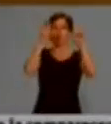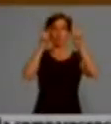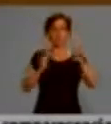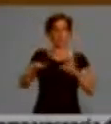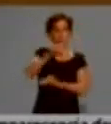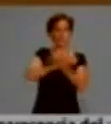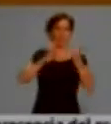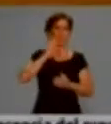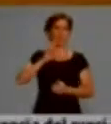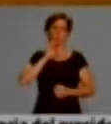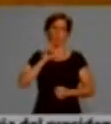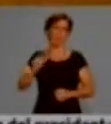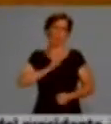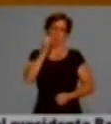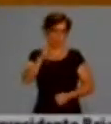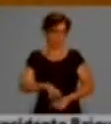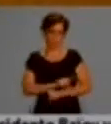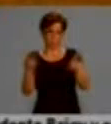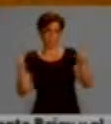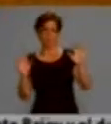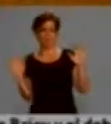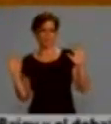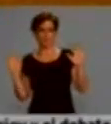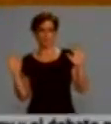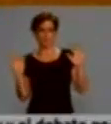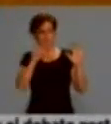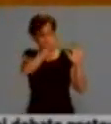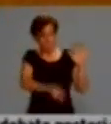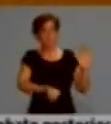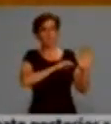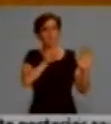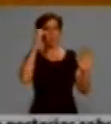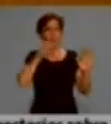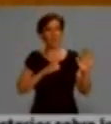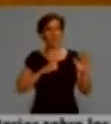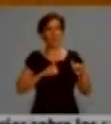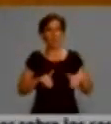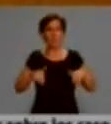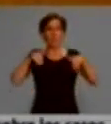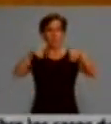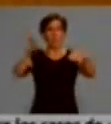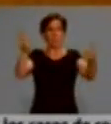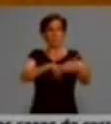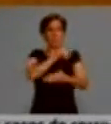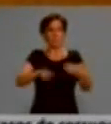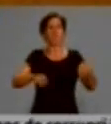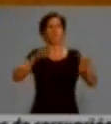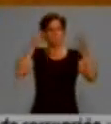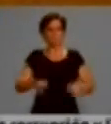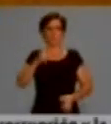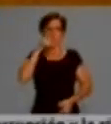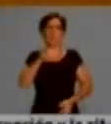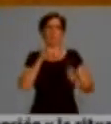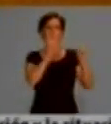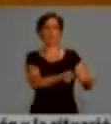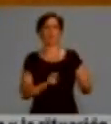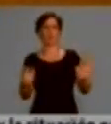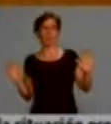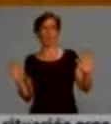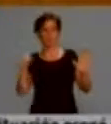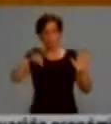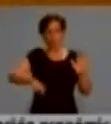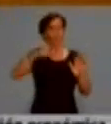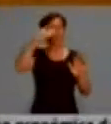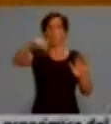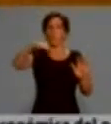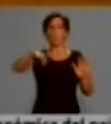sus partidos. Señor Rajoy, usted se merece la moción de censura. Usted hoy solo tiene una posibilidad,